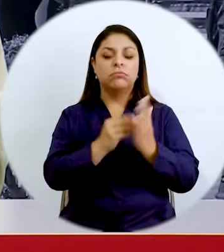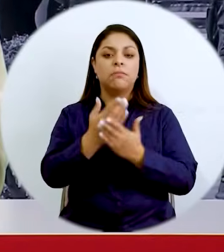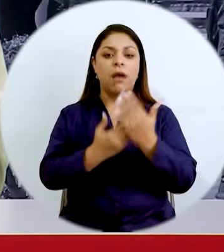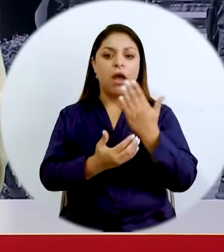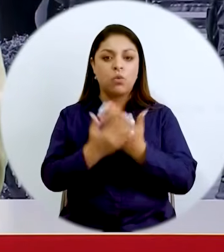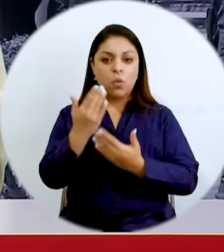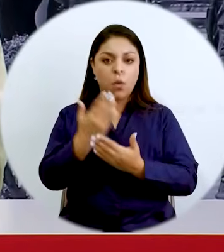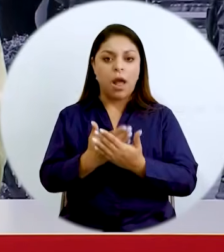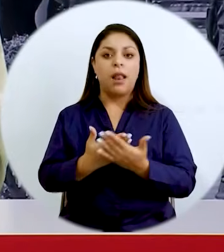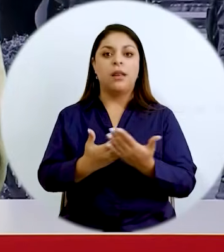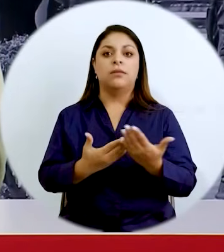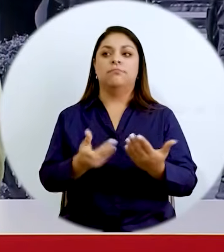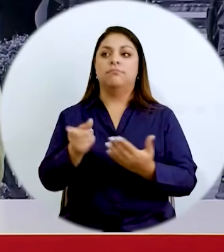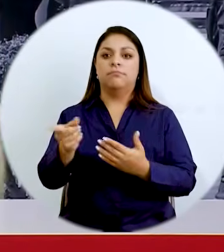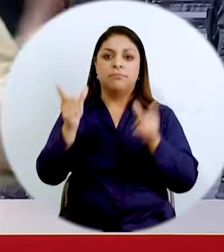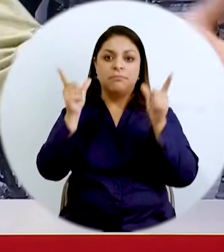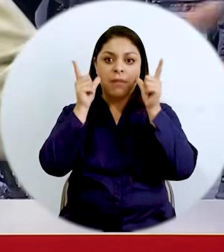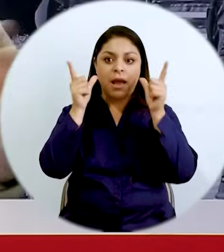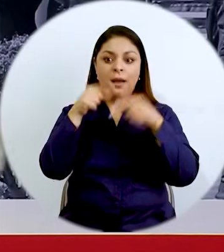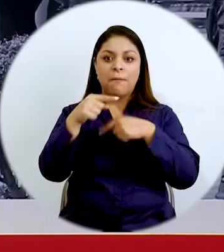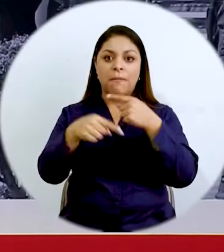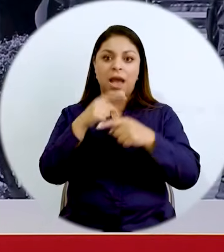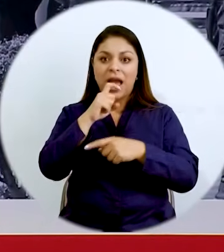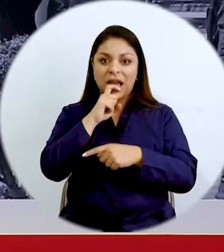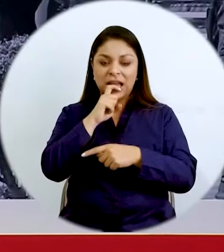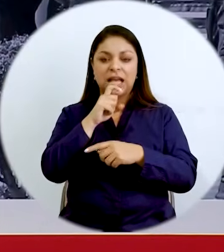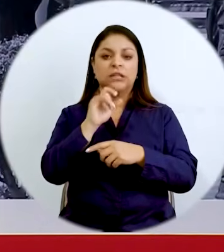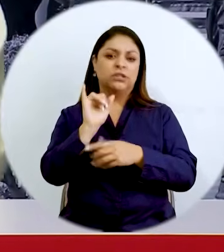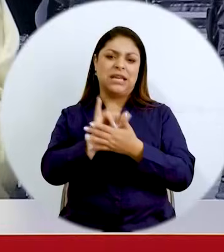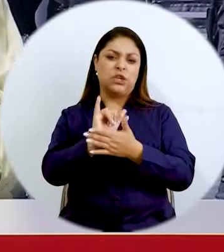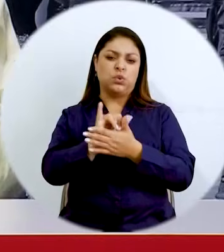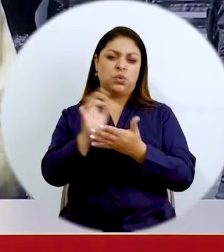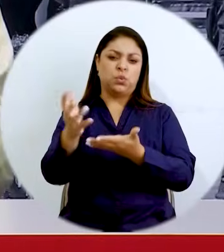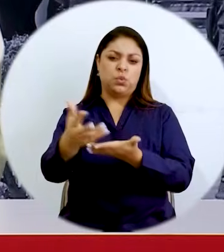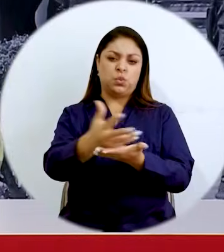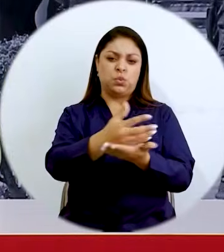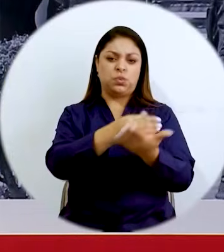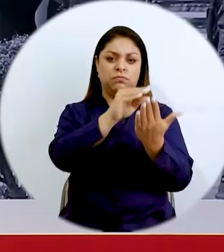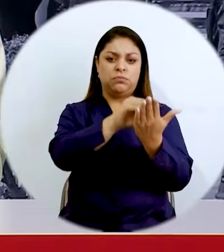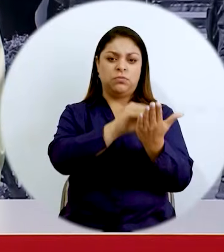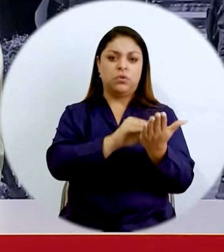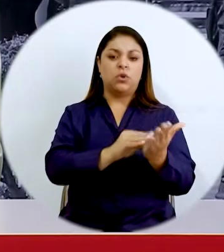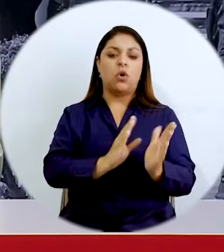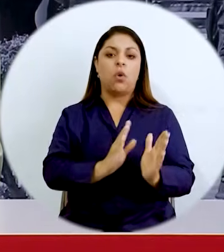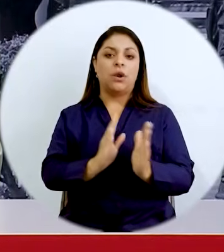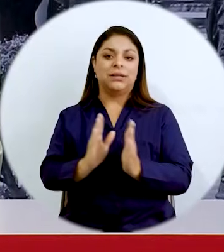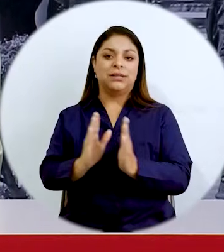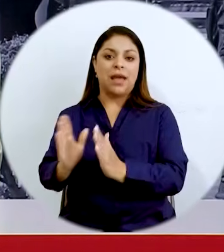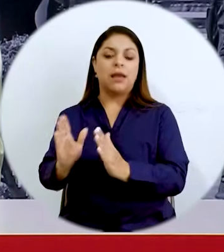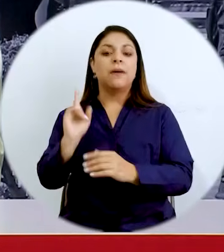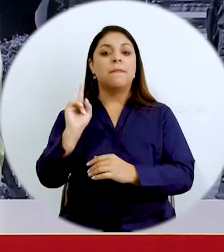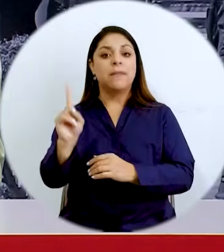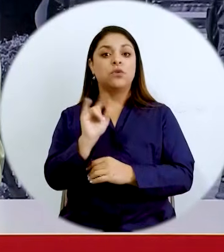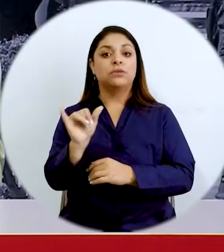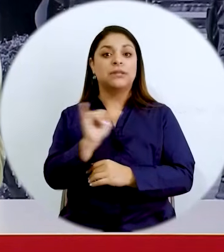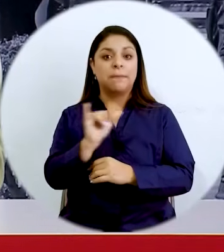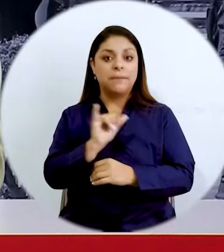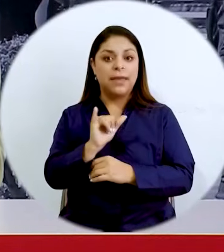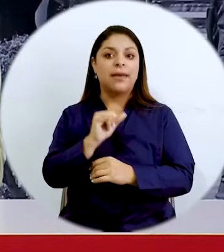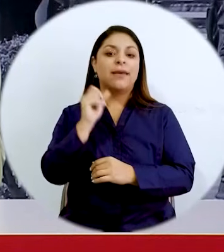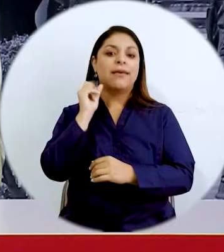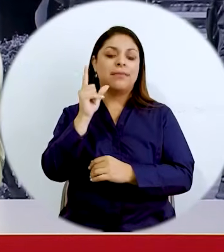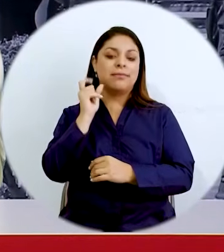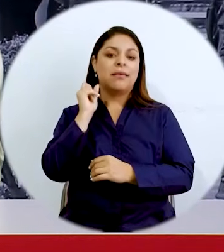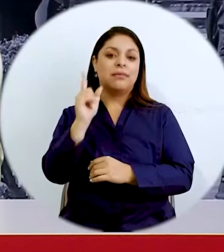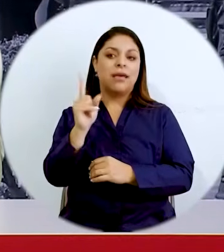pensar, ya va a entrar en celo, ¿verdad? Me parió en tal fecha, sino todos esos registros, ordenarlos, pero además comenzar a